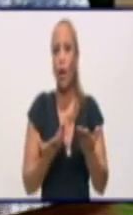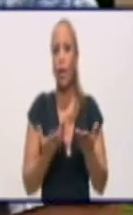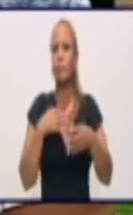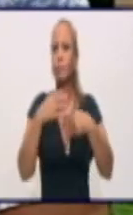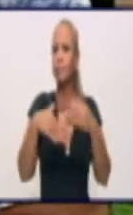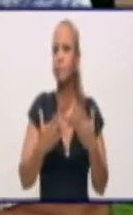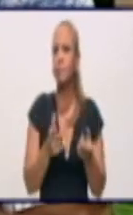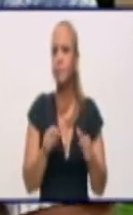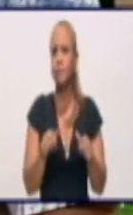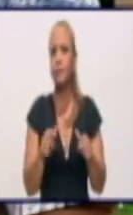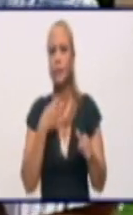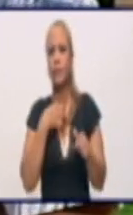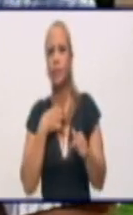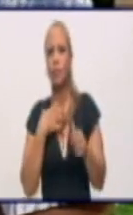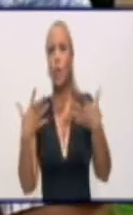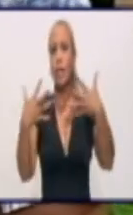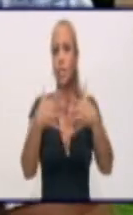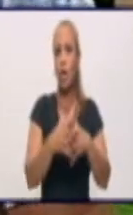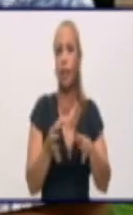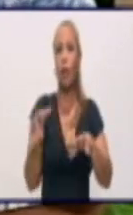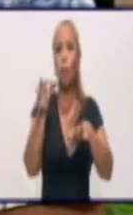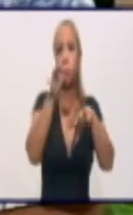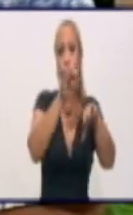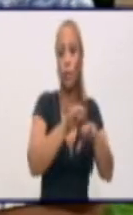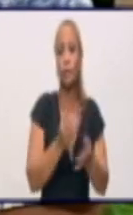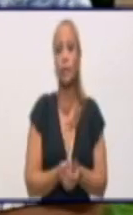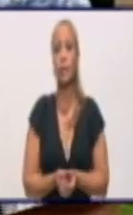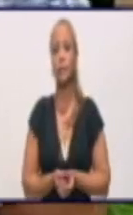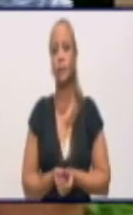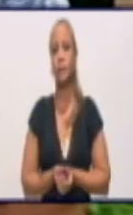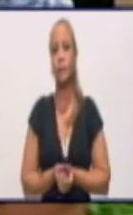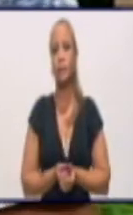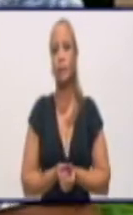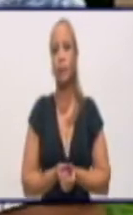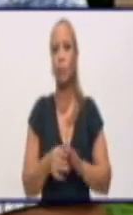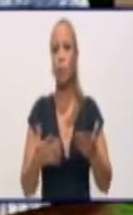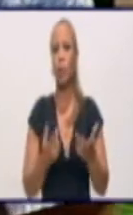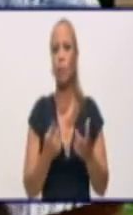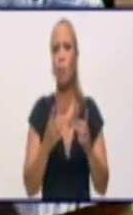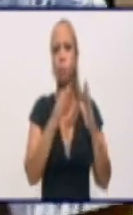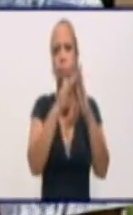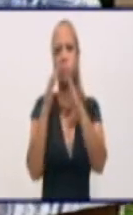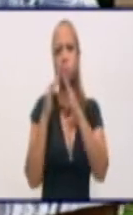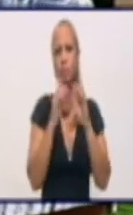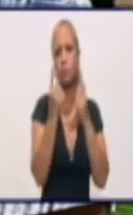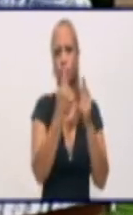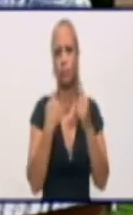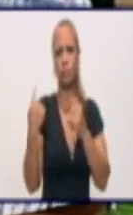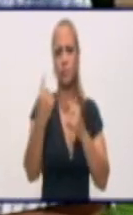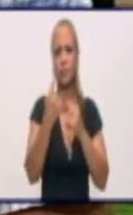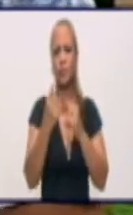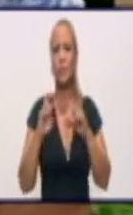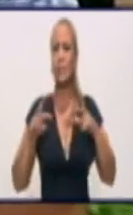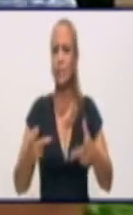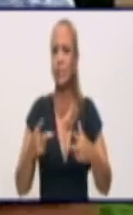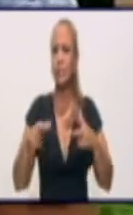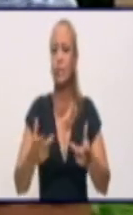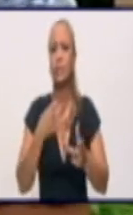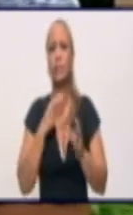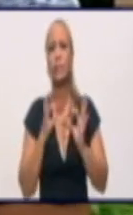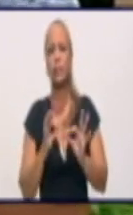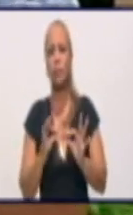tenemos relacionada con el Aedes aegypti? Digamos, manzanas que se convierten en reiterativas. ¿Qué acciones